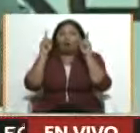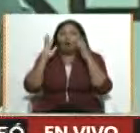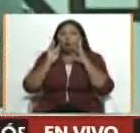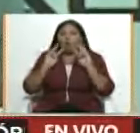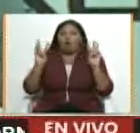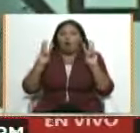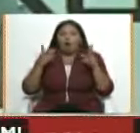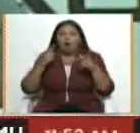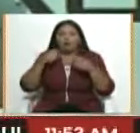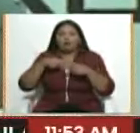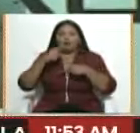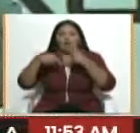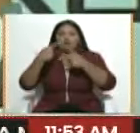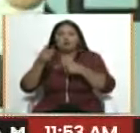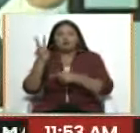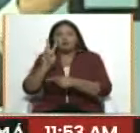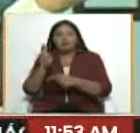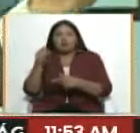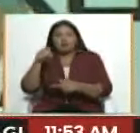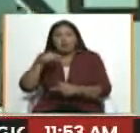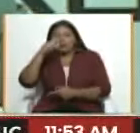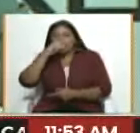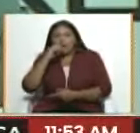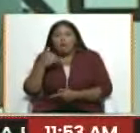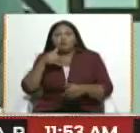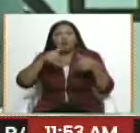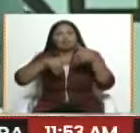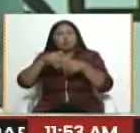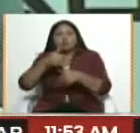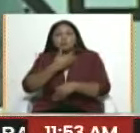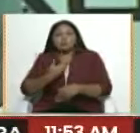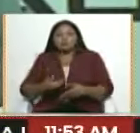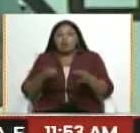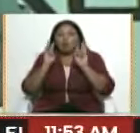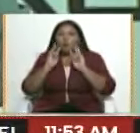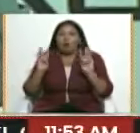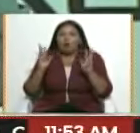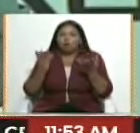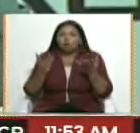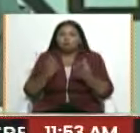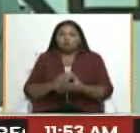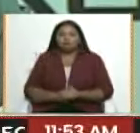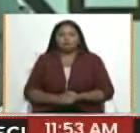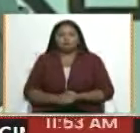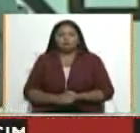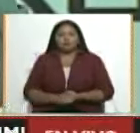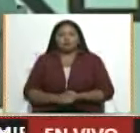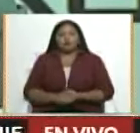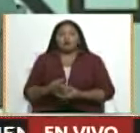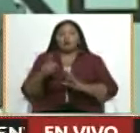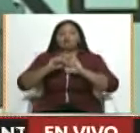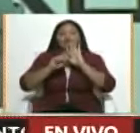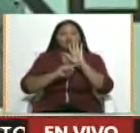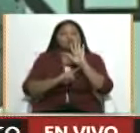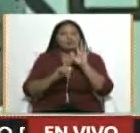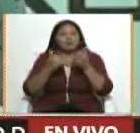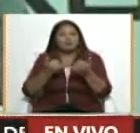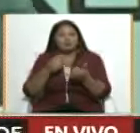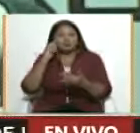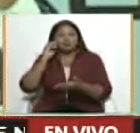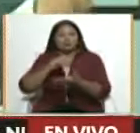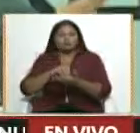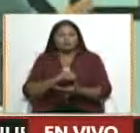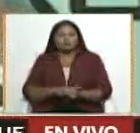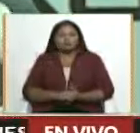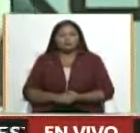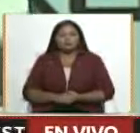aquí ni fuera de Venezuela, de que este año hay elección presidencial. Los que cumplen los requisitos estarán aquí. El